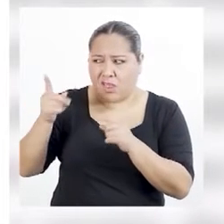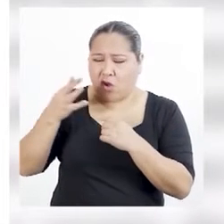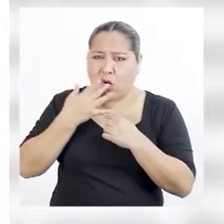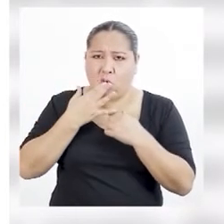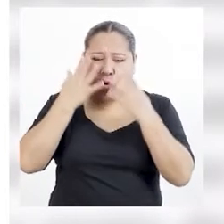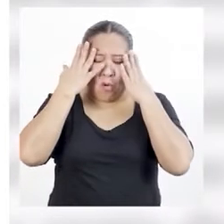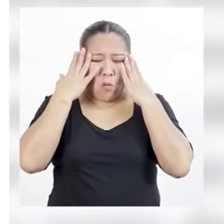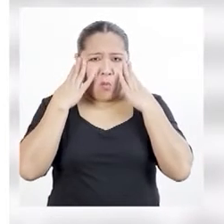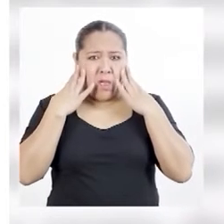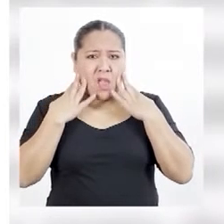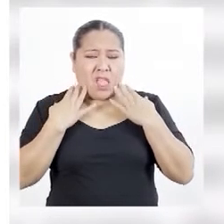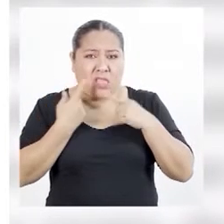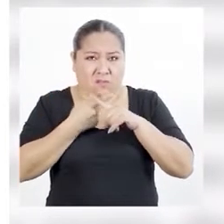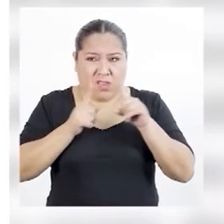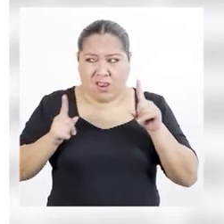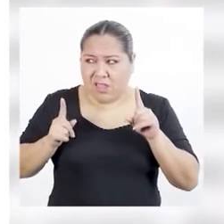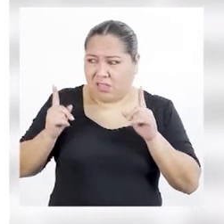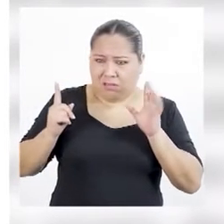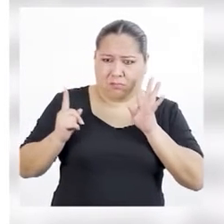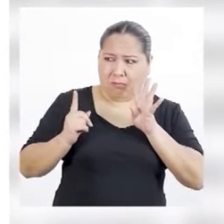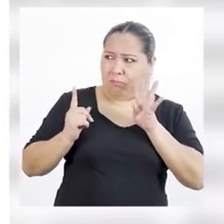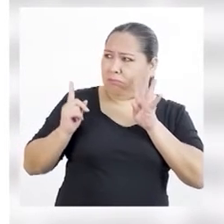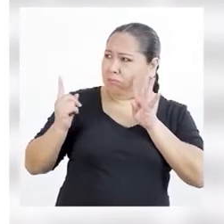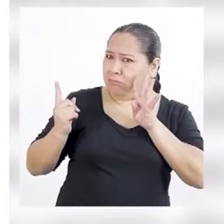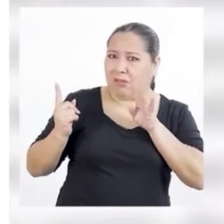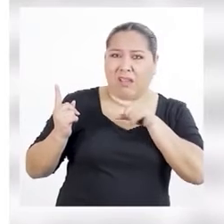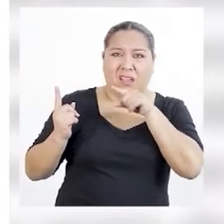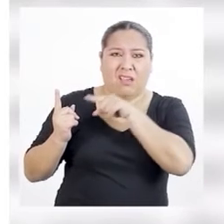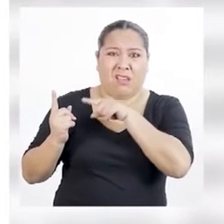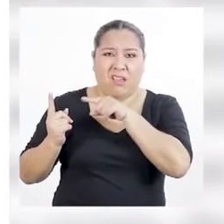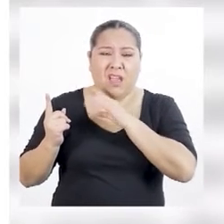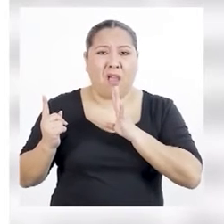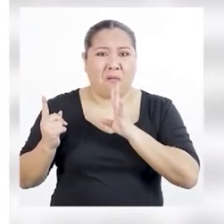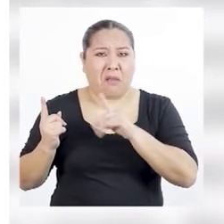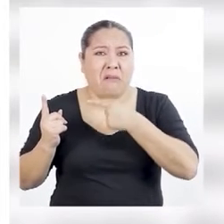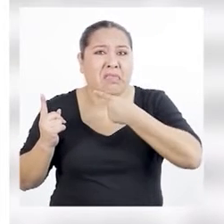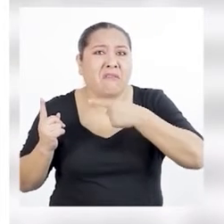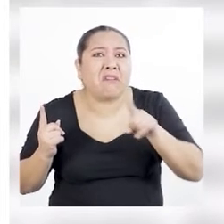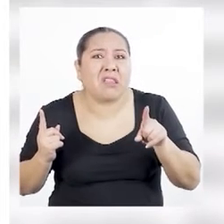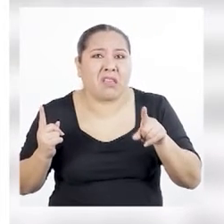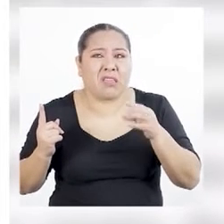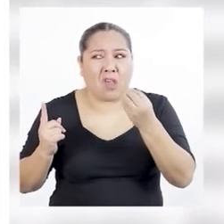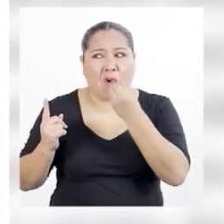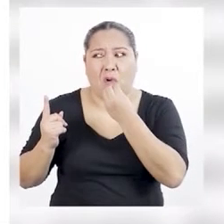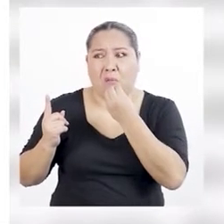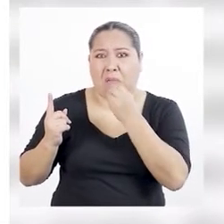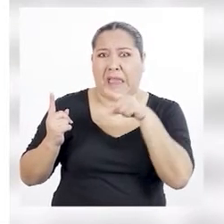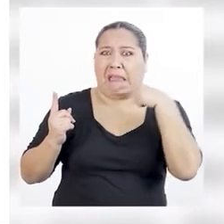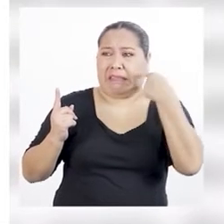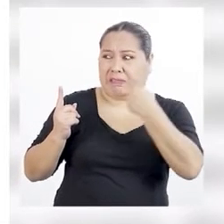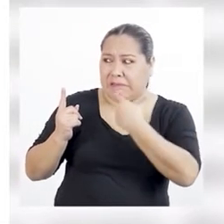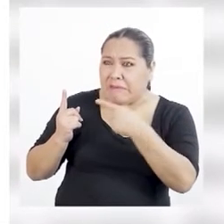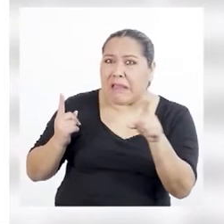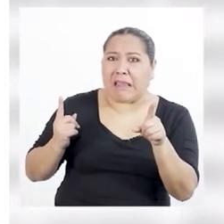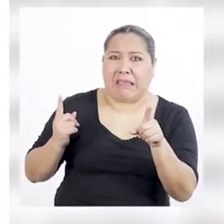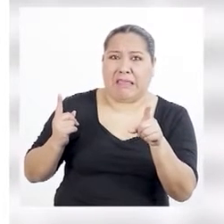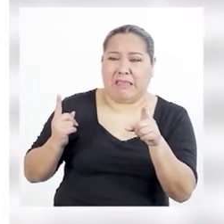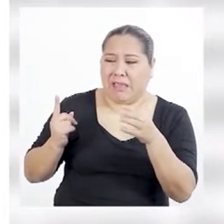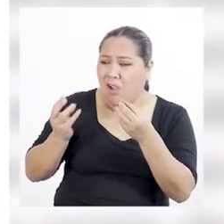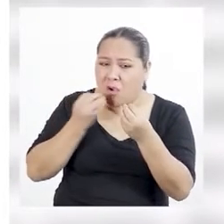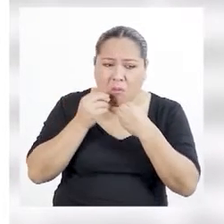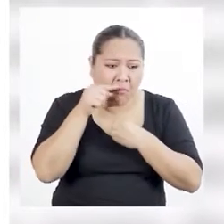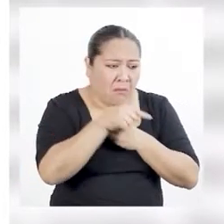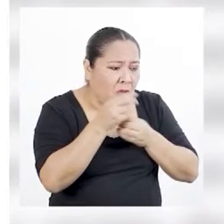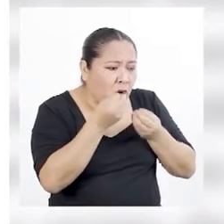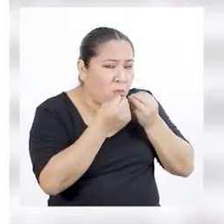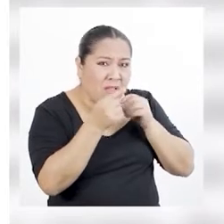color de piel era distinta a la de todos. Hablaba de una manera distinta. Comía alimentos distintos a lo que